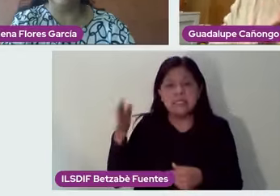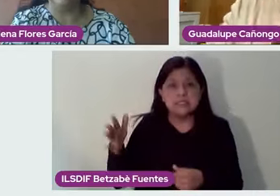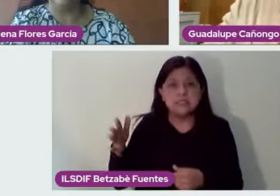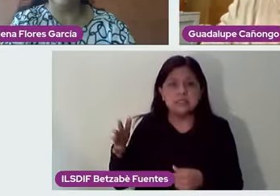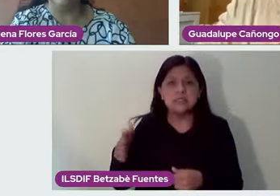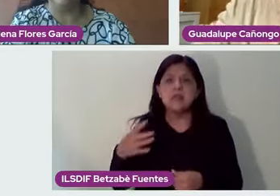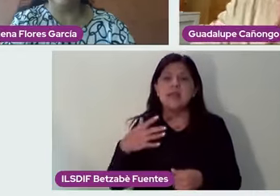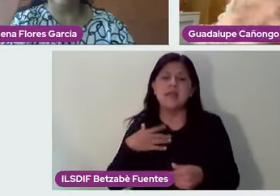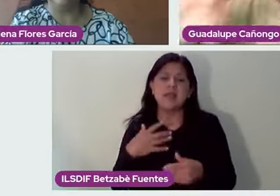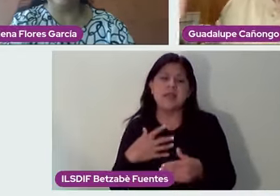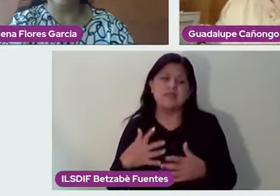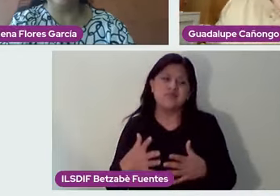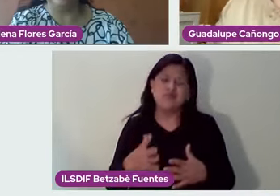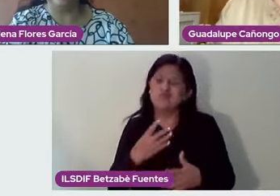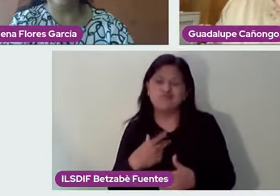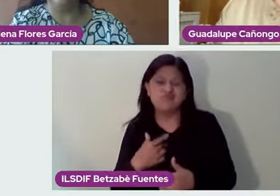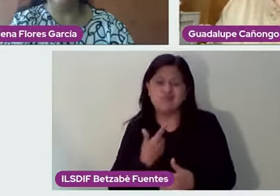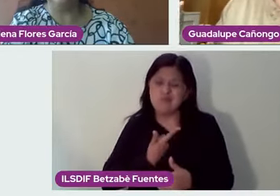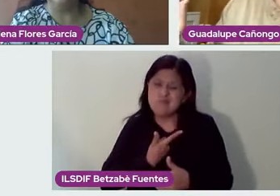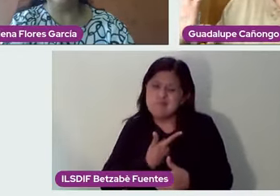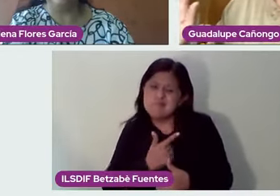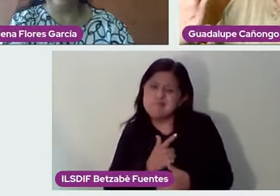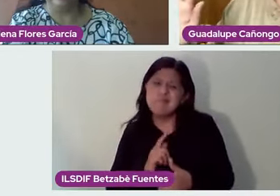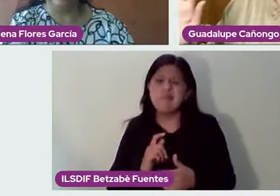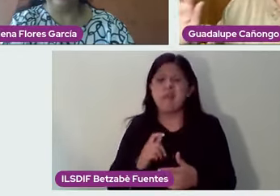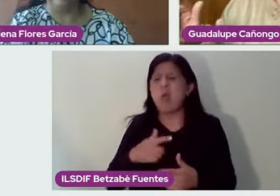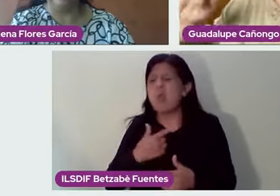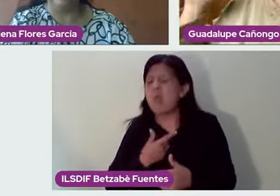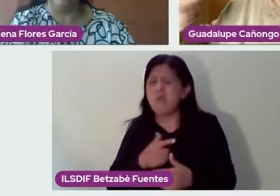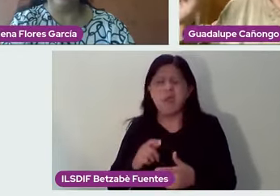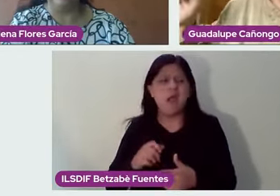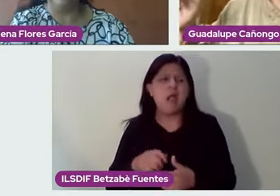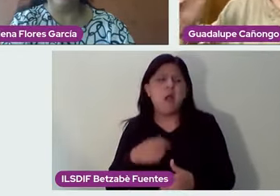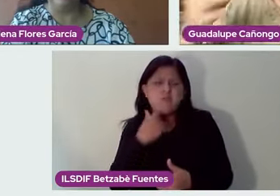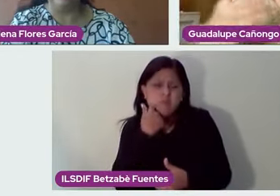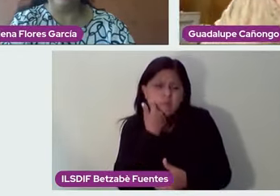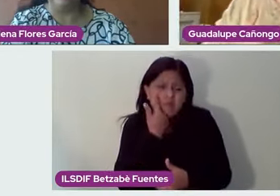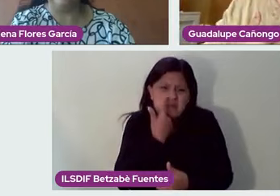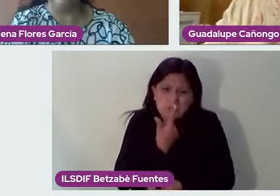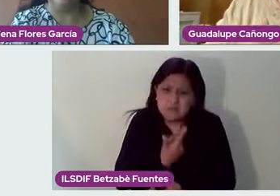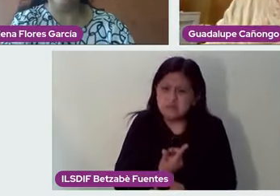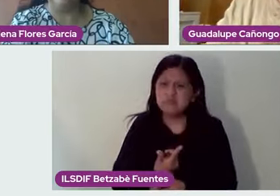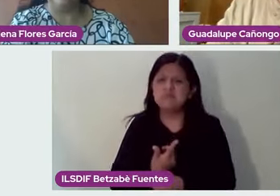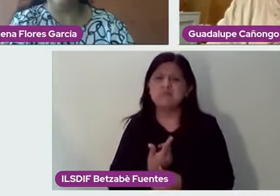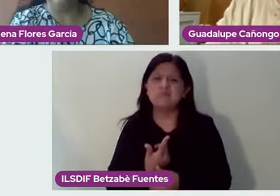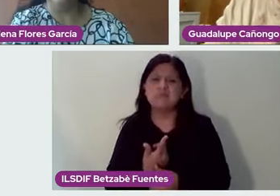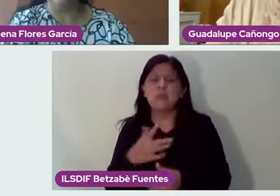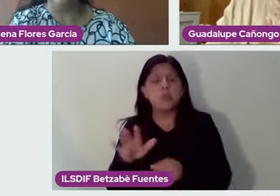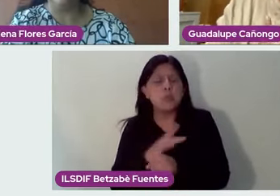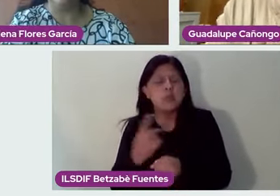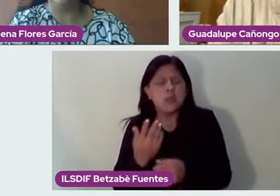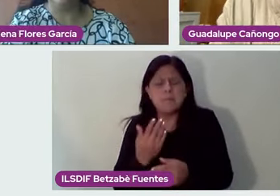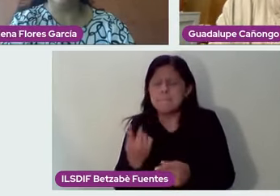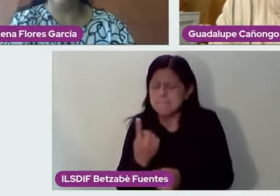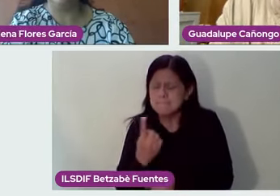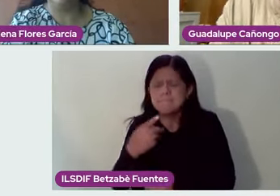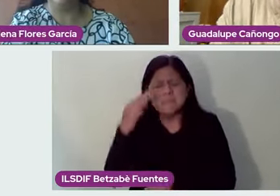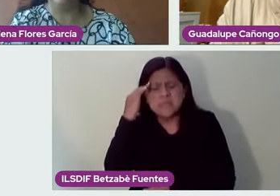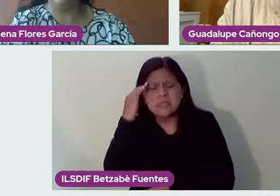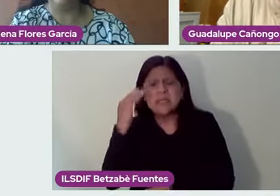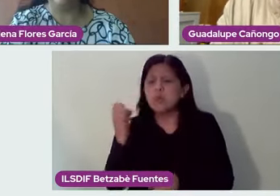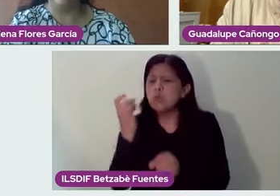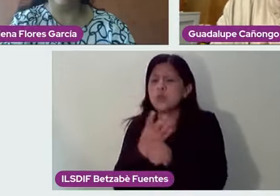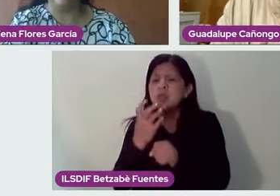cierta resistencia. Hay muchos elementos externos, pero también no olvidemos los elementos internos que a